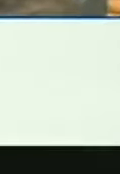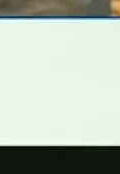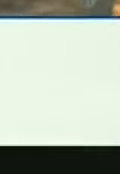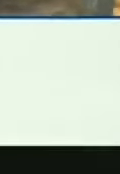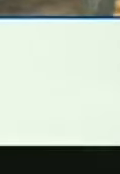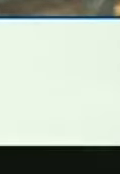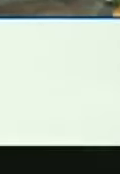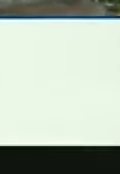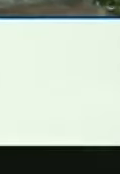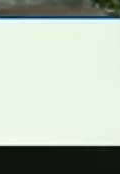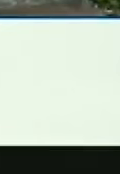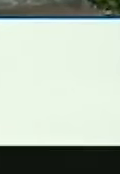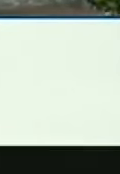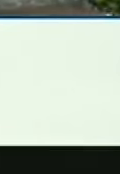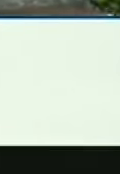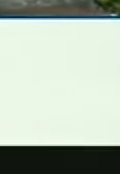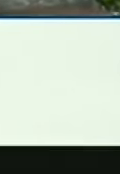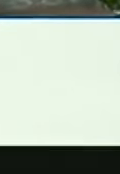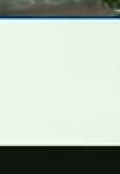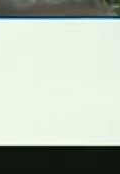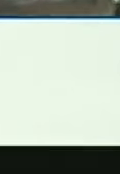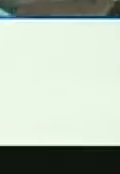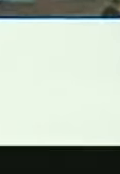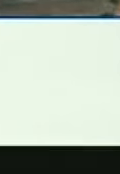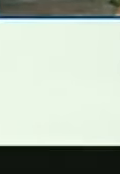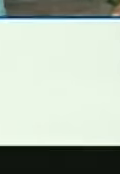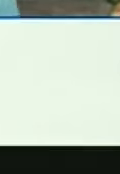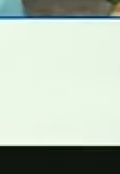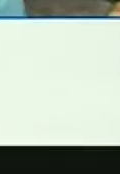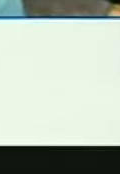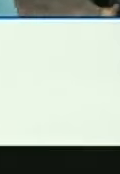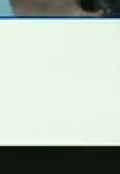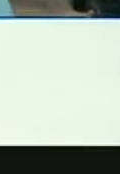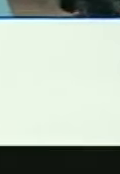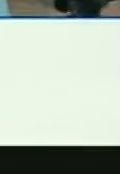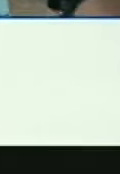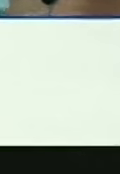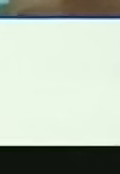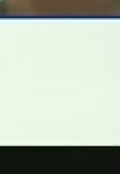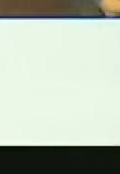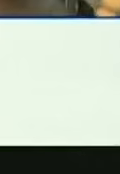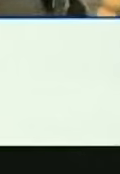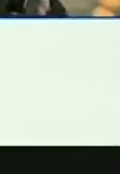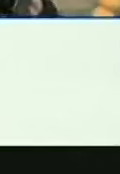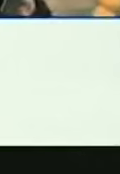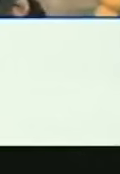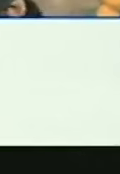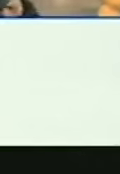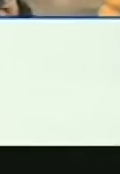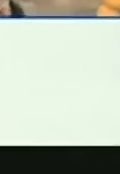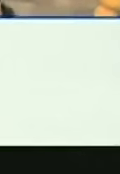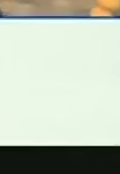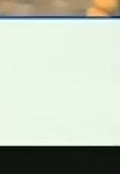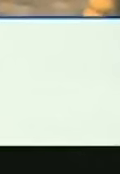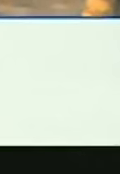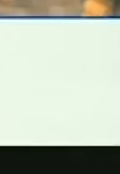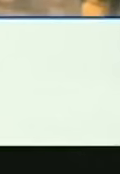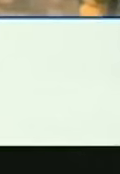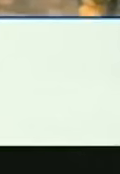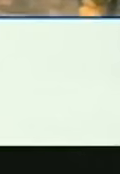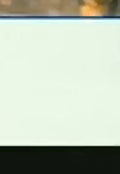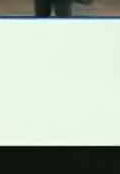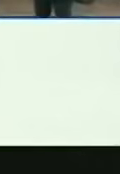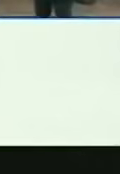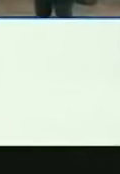padre mervin Oscar por sus bendiciones sus palabras vimos el museo hermoso